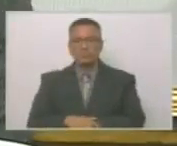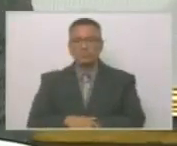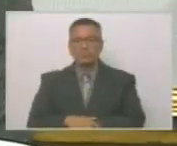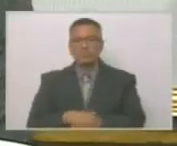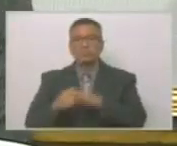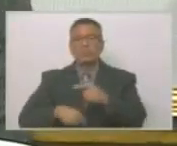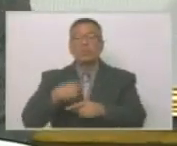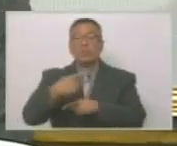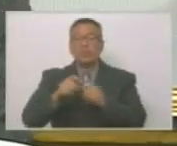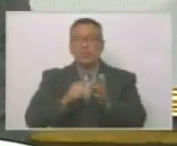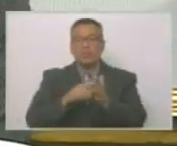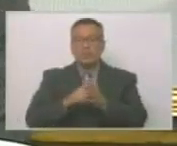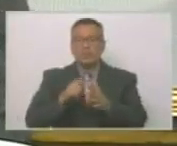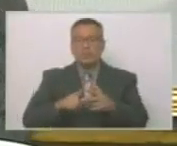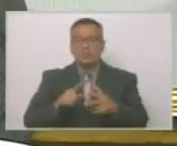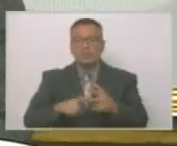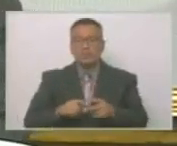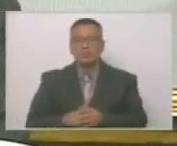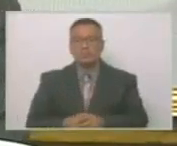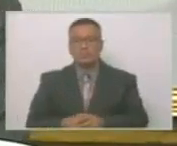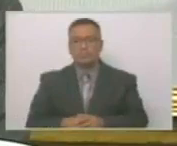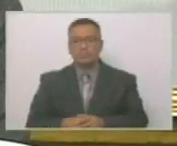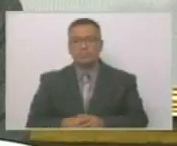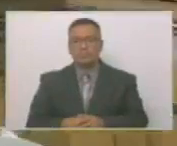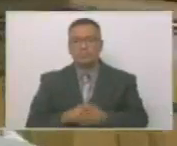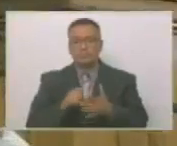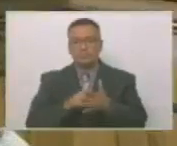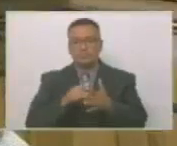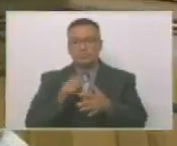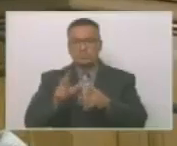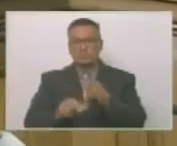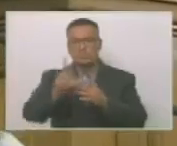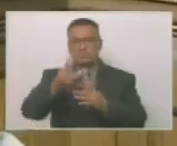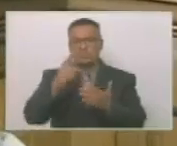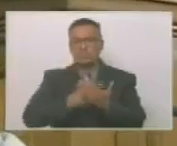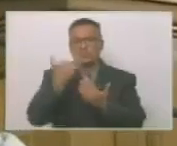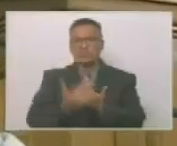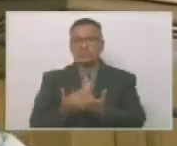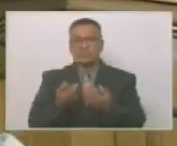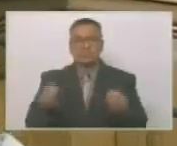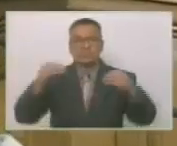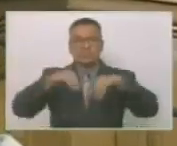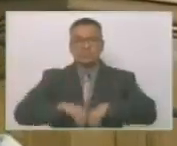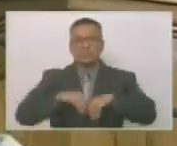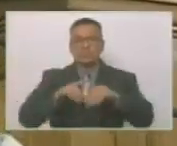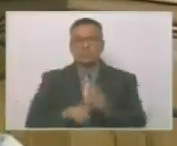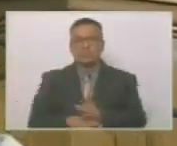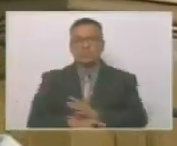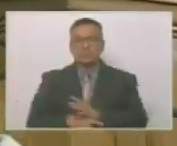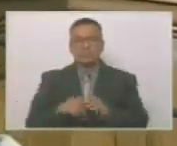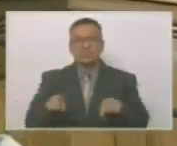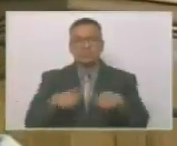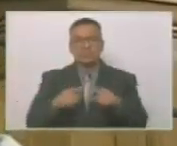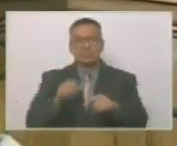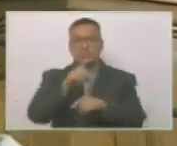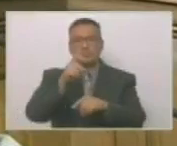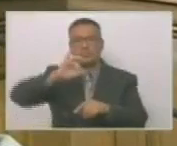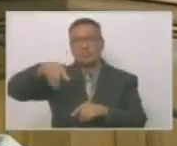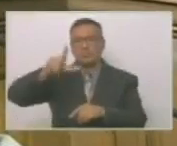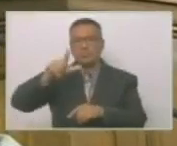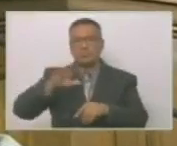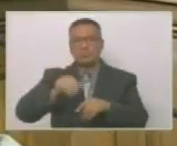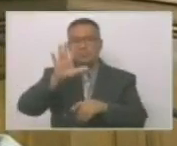Siguiente punto del orden del día, señora secretaria. Punto número 3, proyecto de acuerdo con motivo de haberse celebrado el 11 de julio el